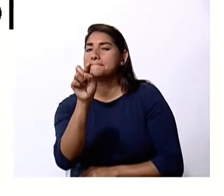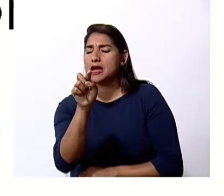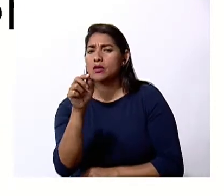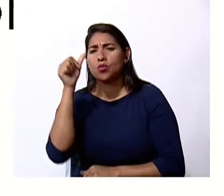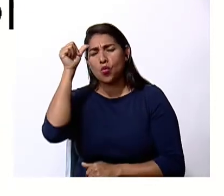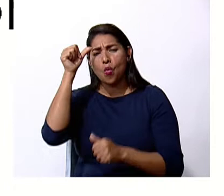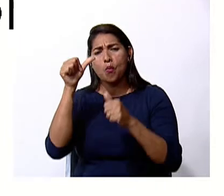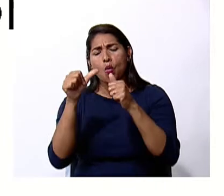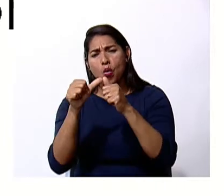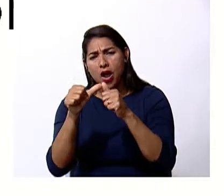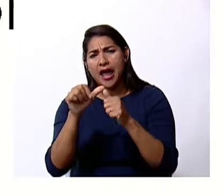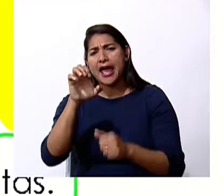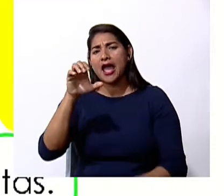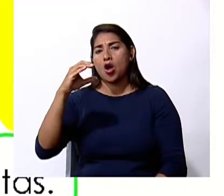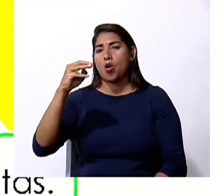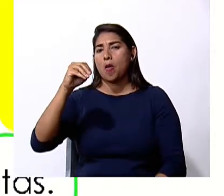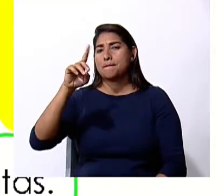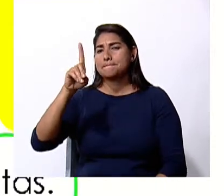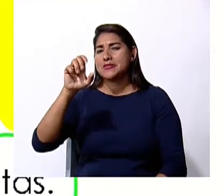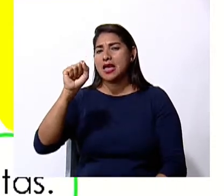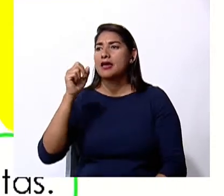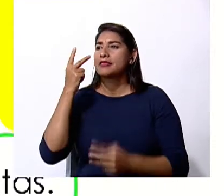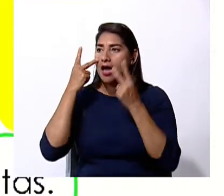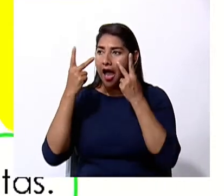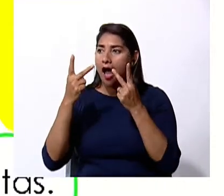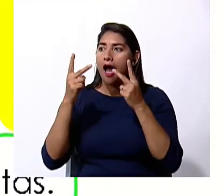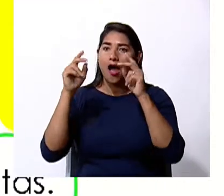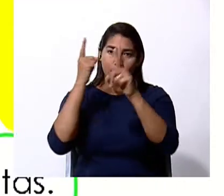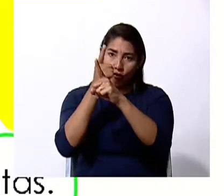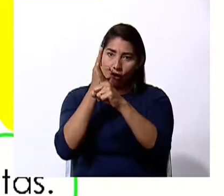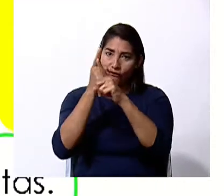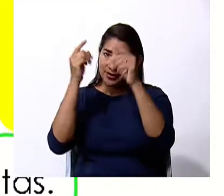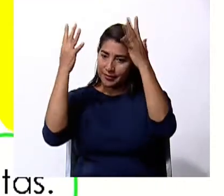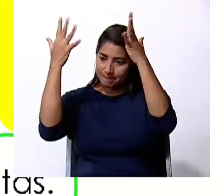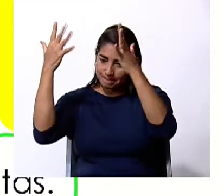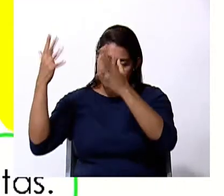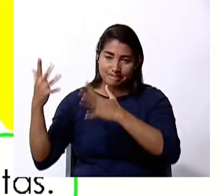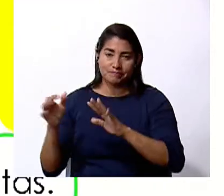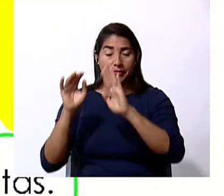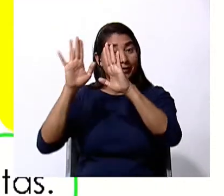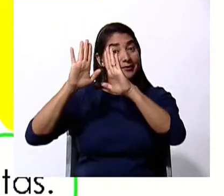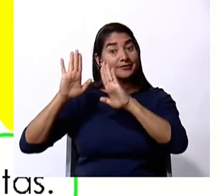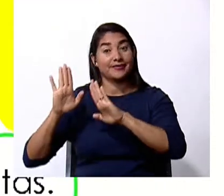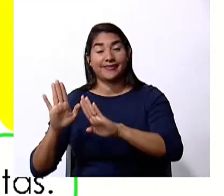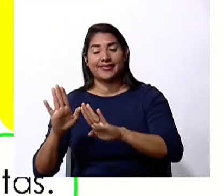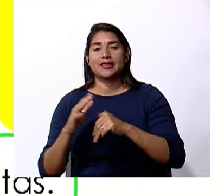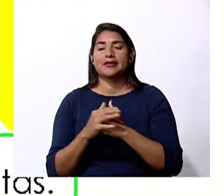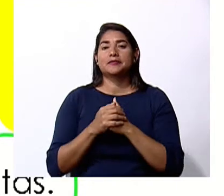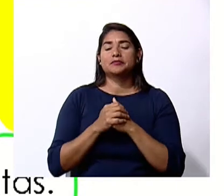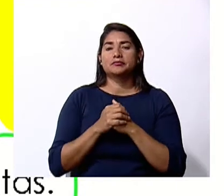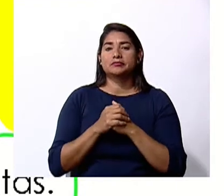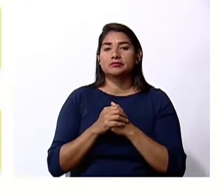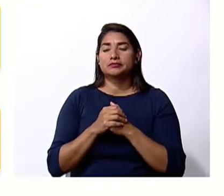llamó encomienda. Vamos a ver si es cierto. ¡Ay, qué bien! ¡Excelente!